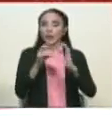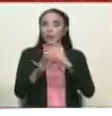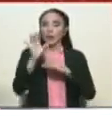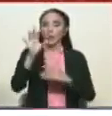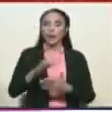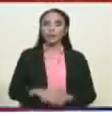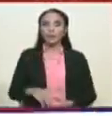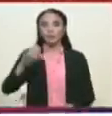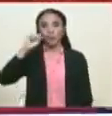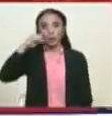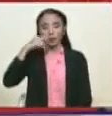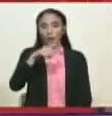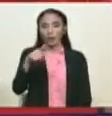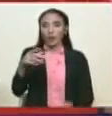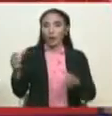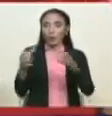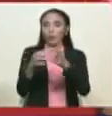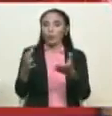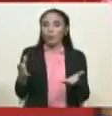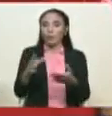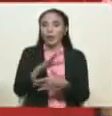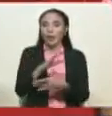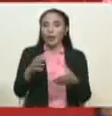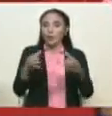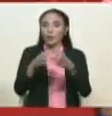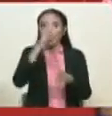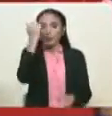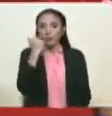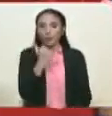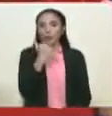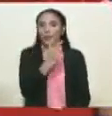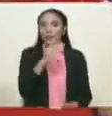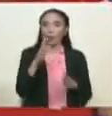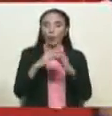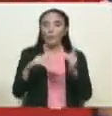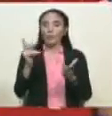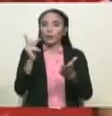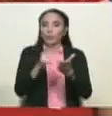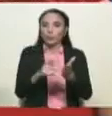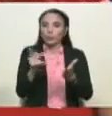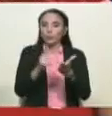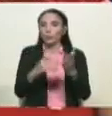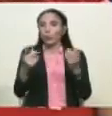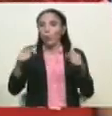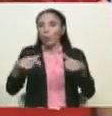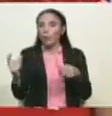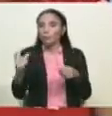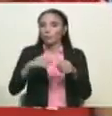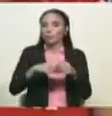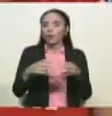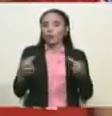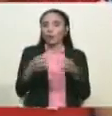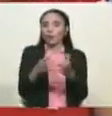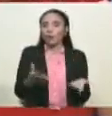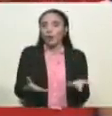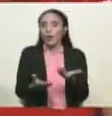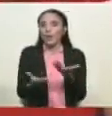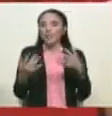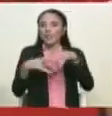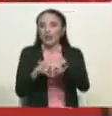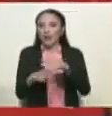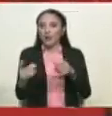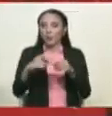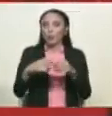el Frente Francisco Miranda estuvo también participando en todas esas tareas y hoy formamos parte activa de los miembros integrantes de las brigadas